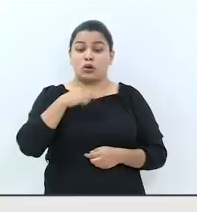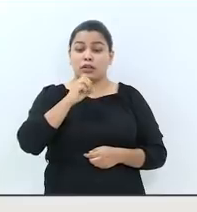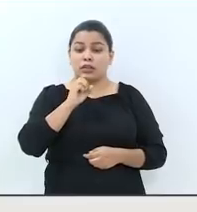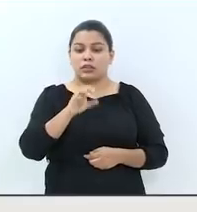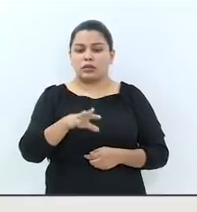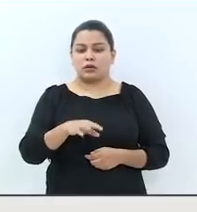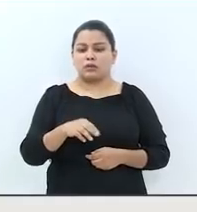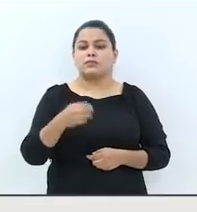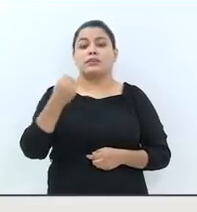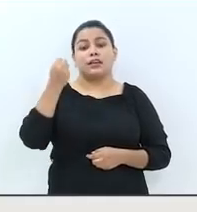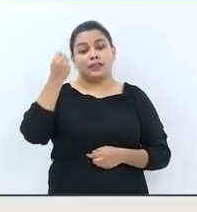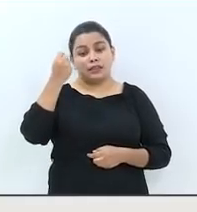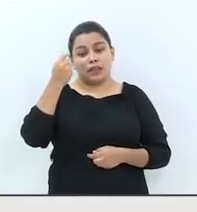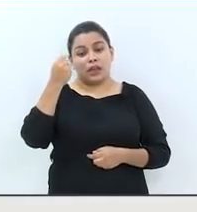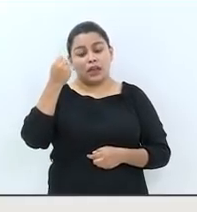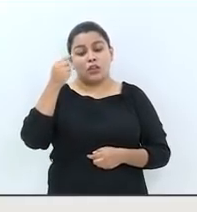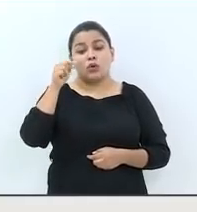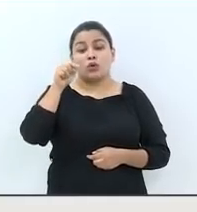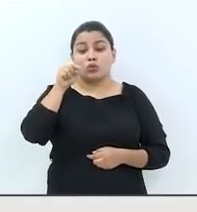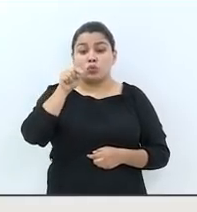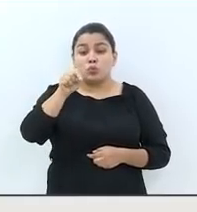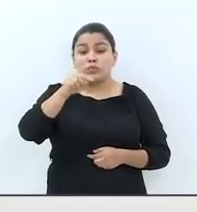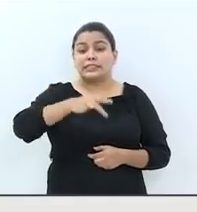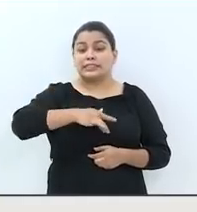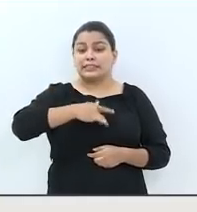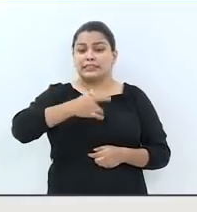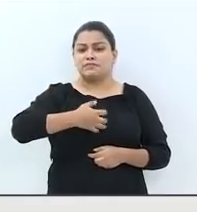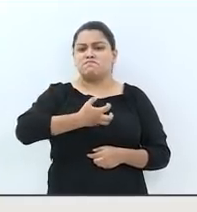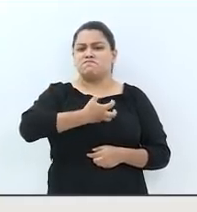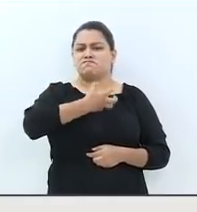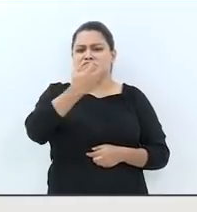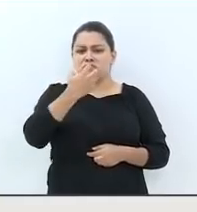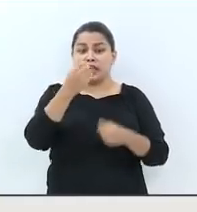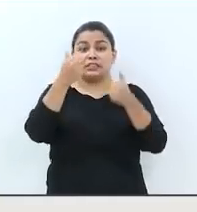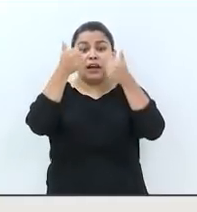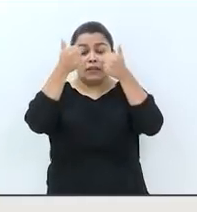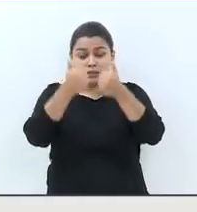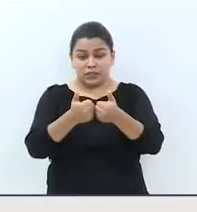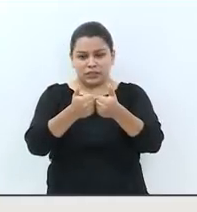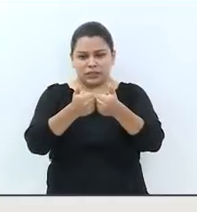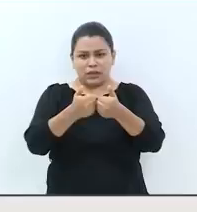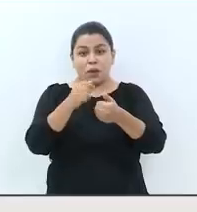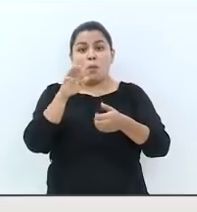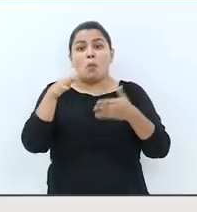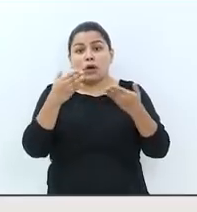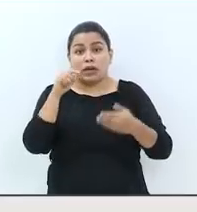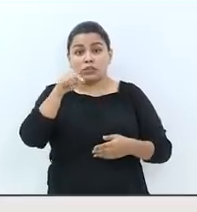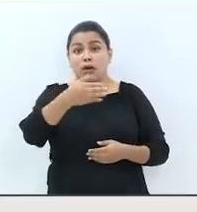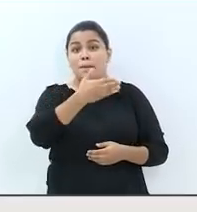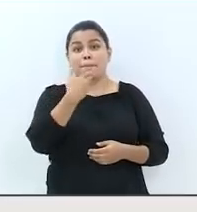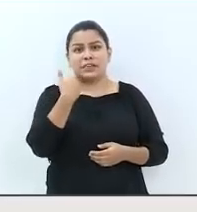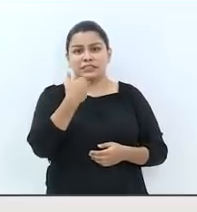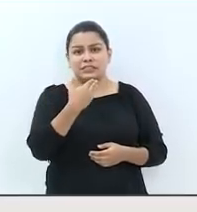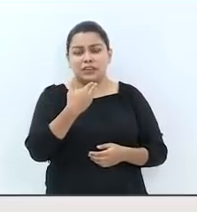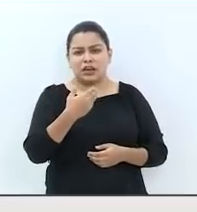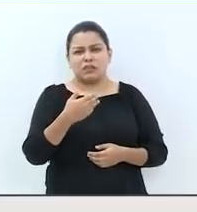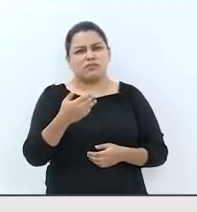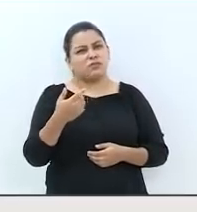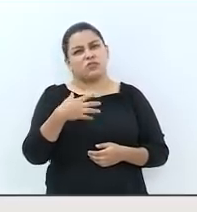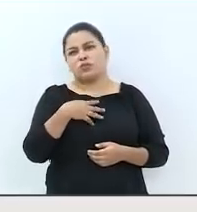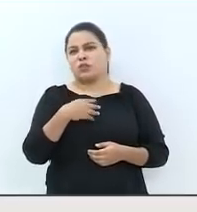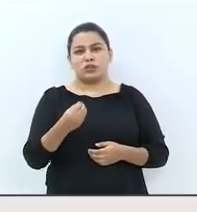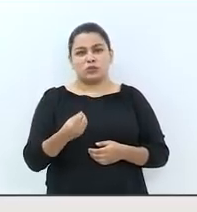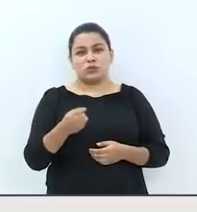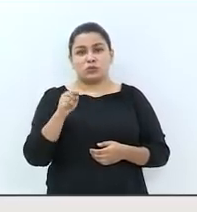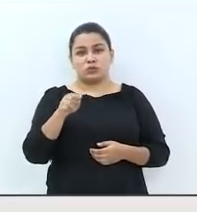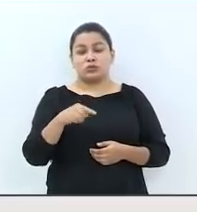sientas enojado, que acepta, bueno, es válido sentirse enojado, porque eso que te ha pasado pues realmente es desagradable. Comprender, bueno,